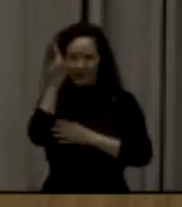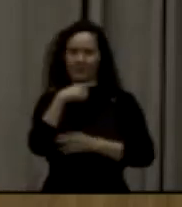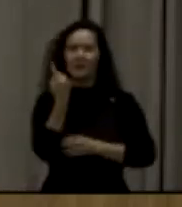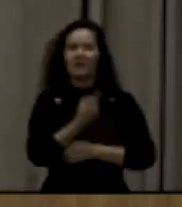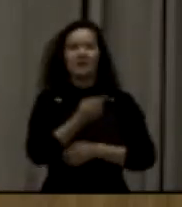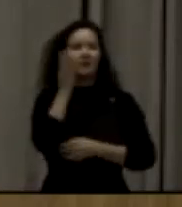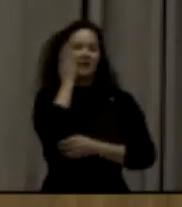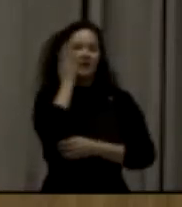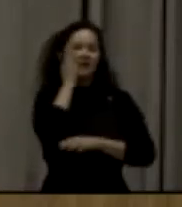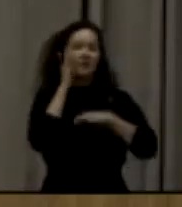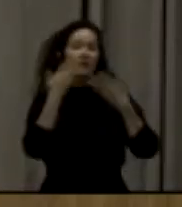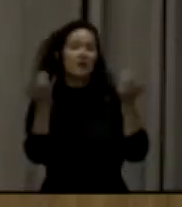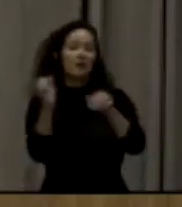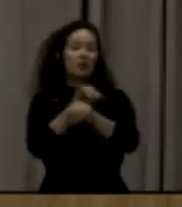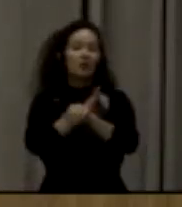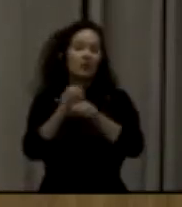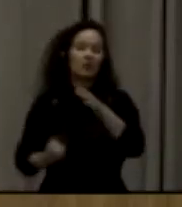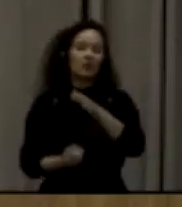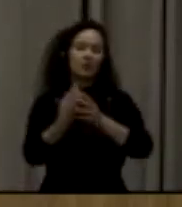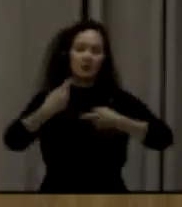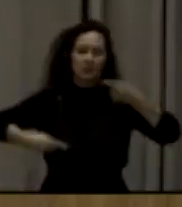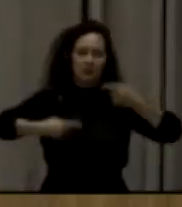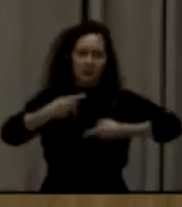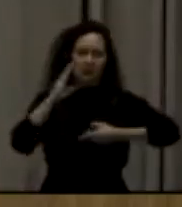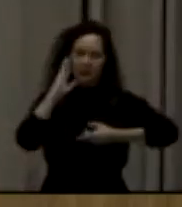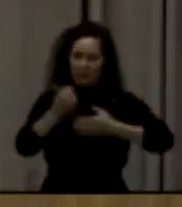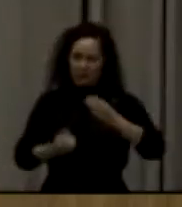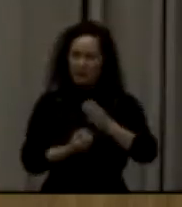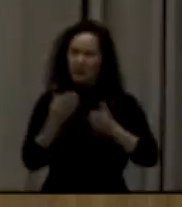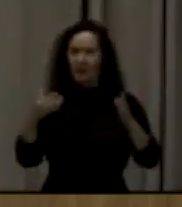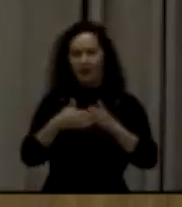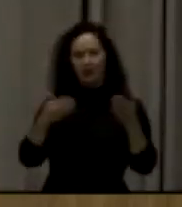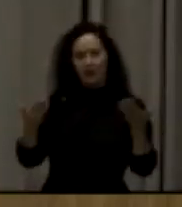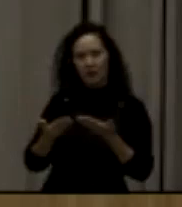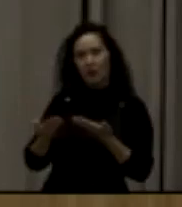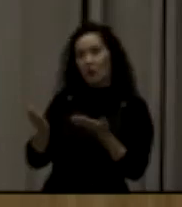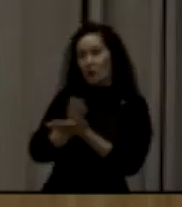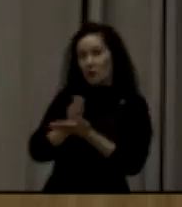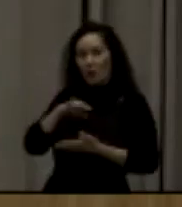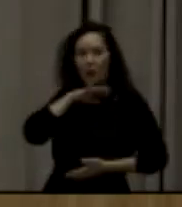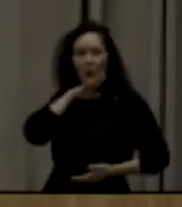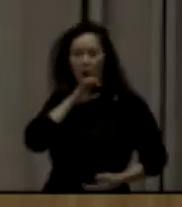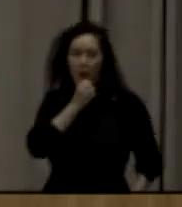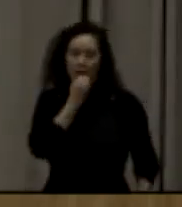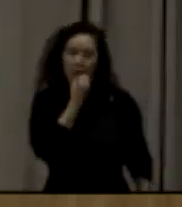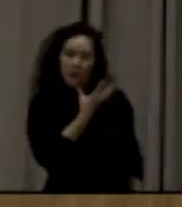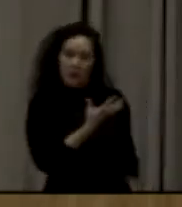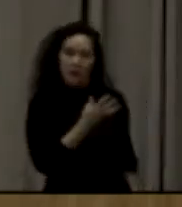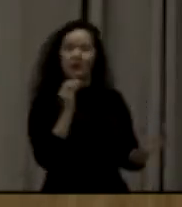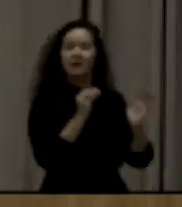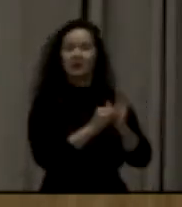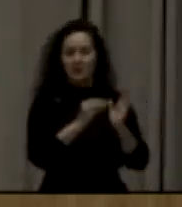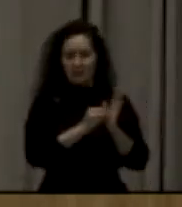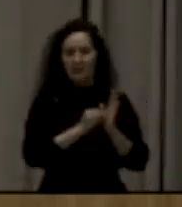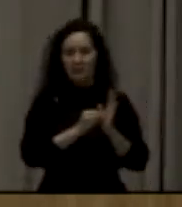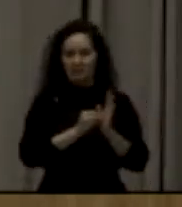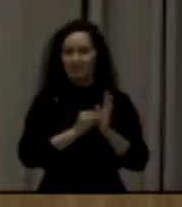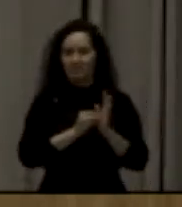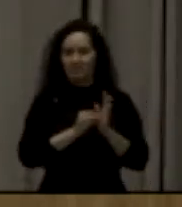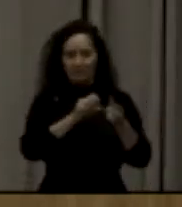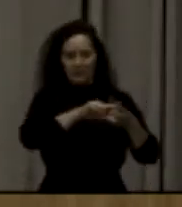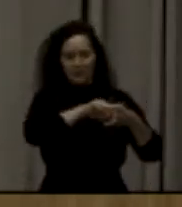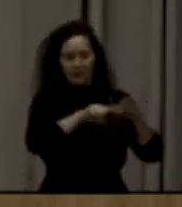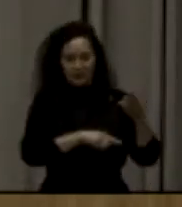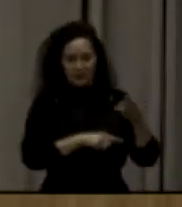Esas estrategias que no hemos estado haciendo o que hemos estado haciendo mal Entonces eso Por una parte no